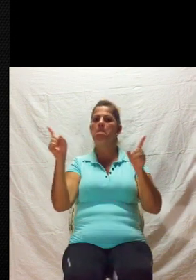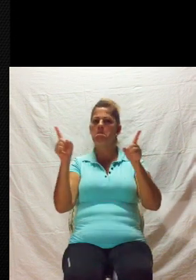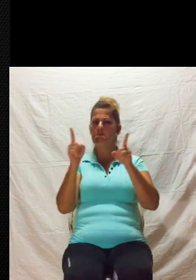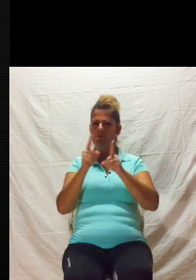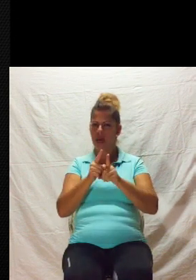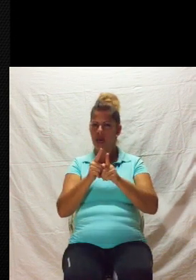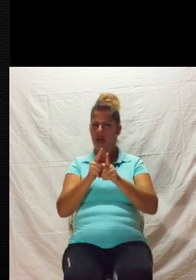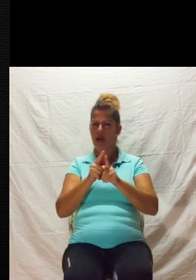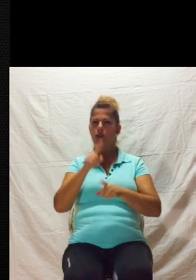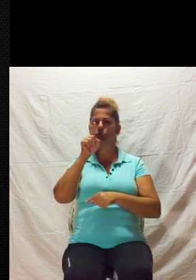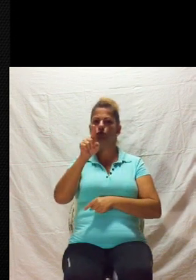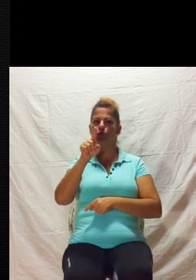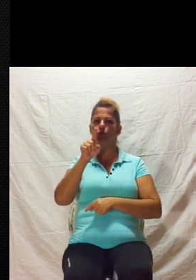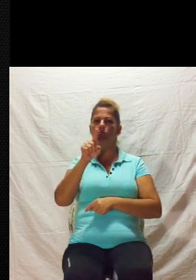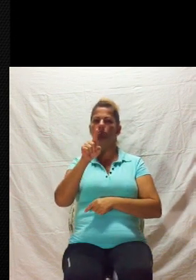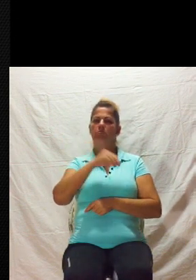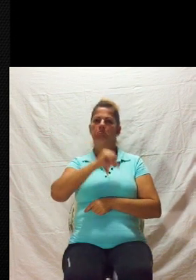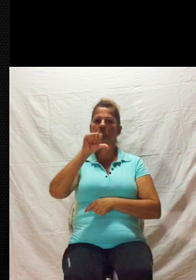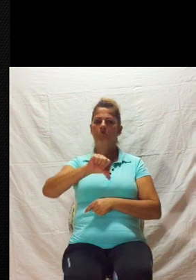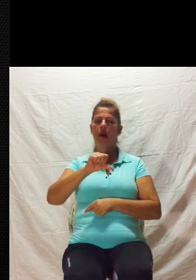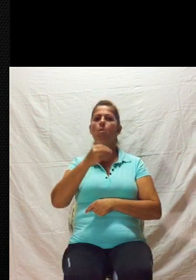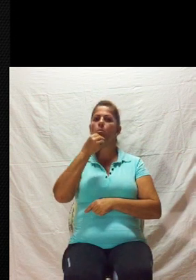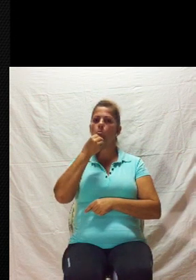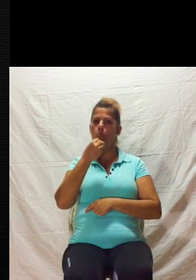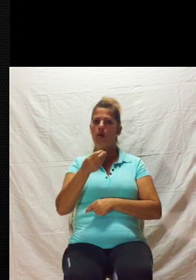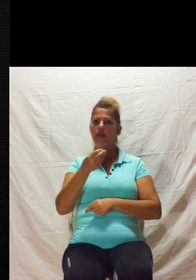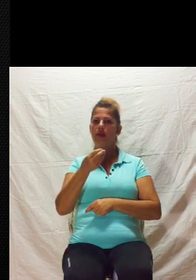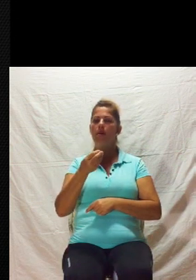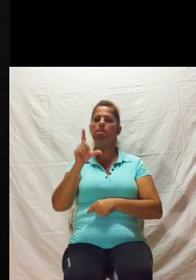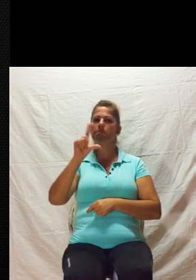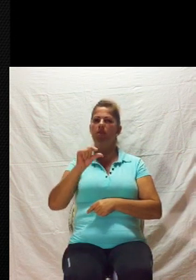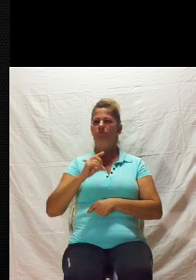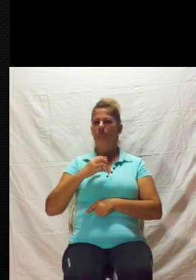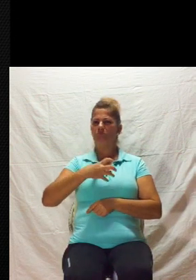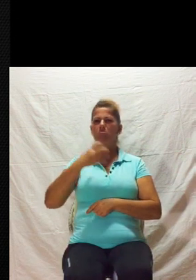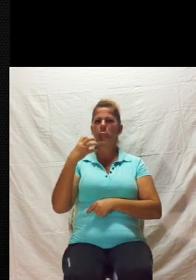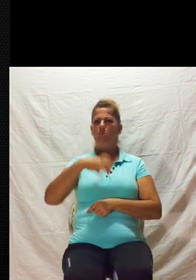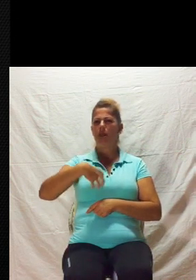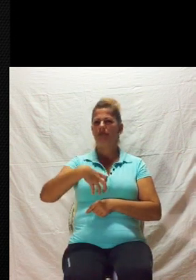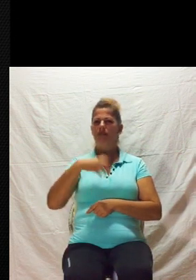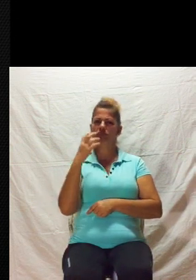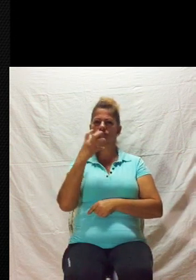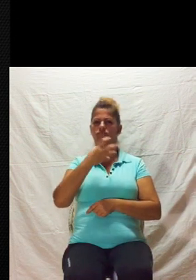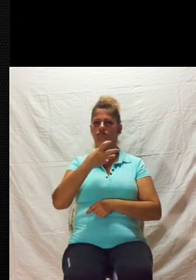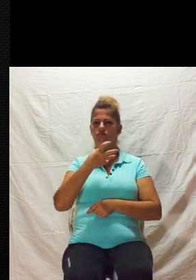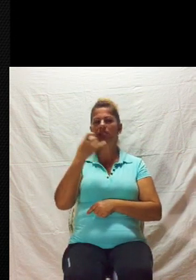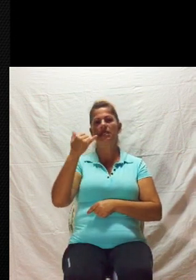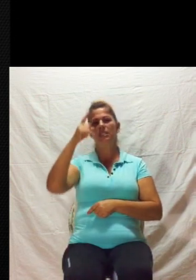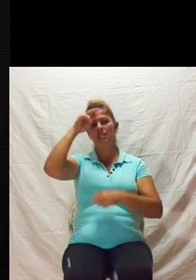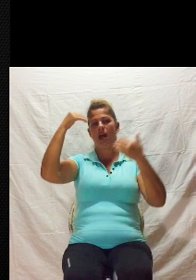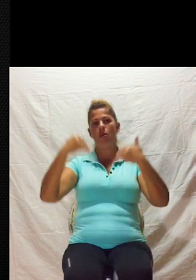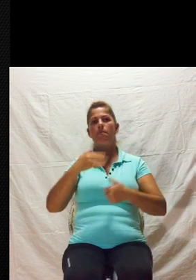día reducen los factores que perjudican nuestra salud al acarrearnos malestar.